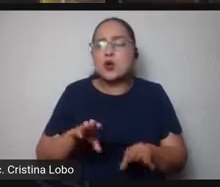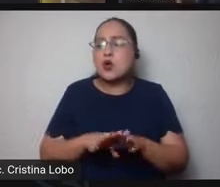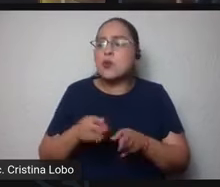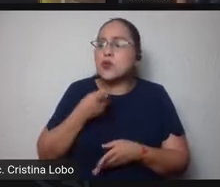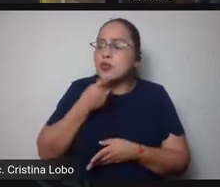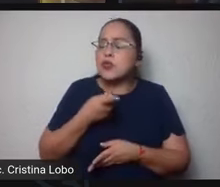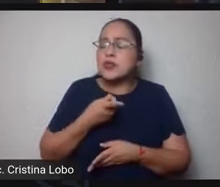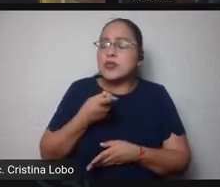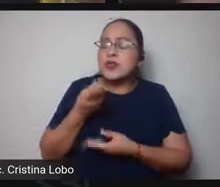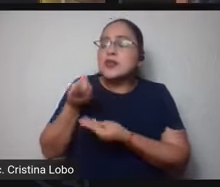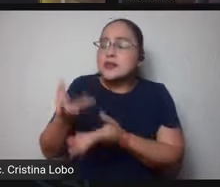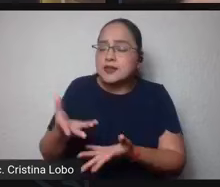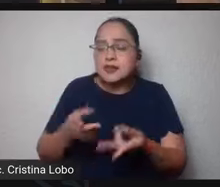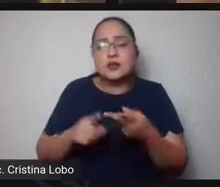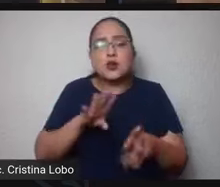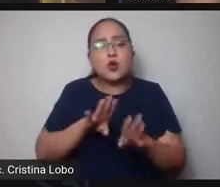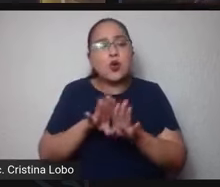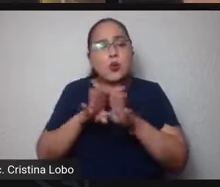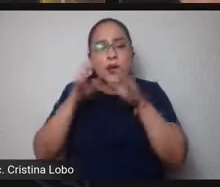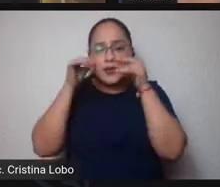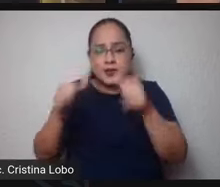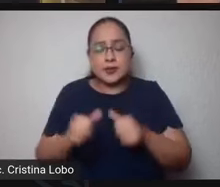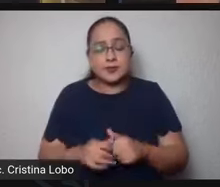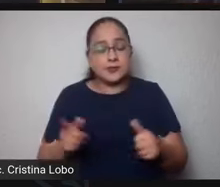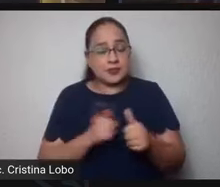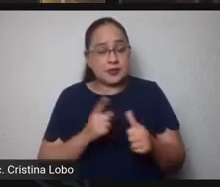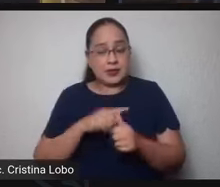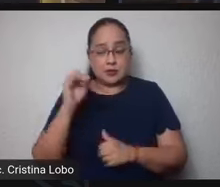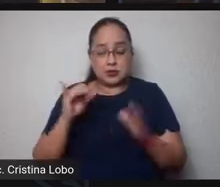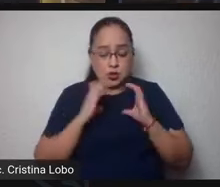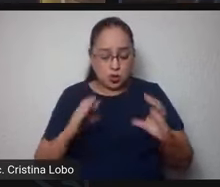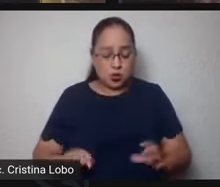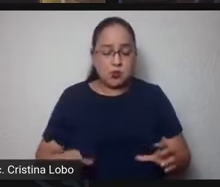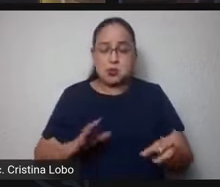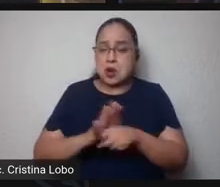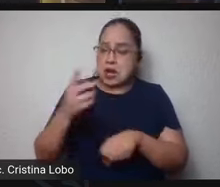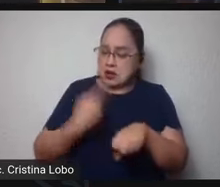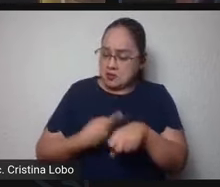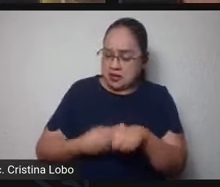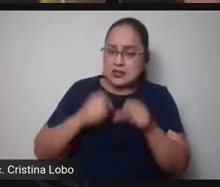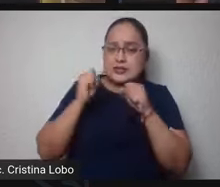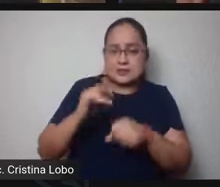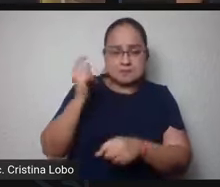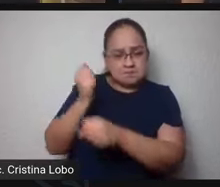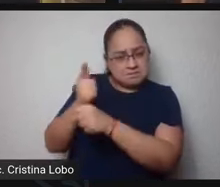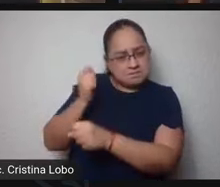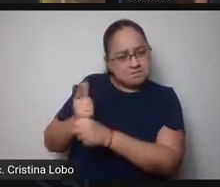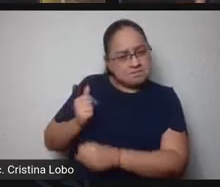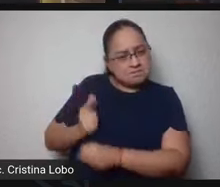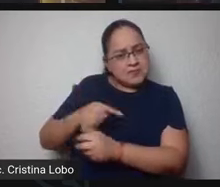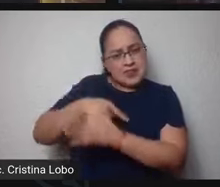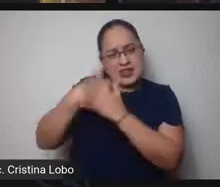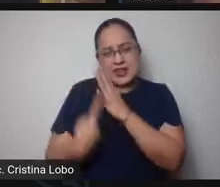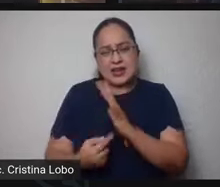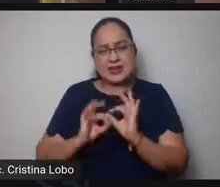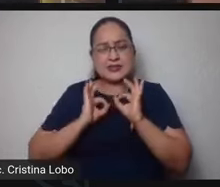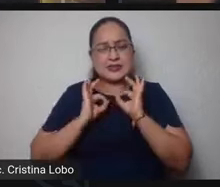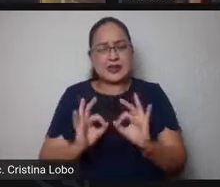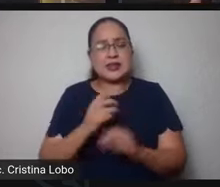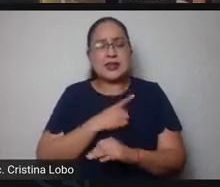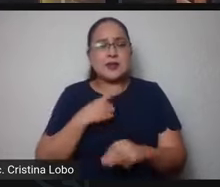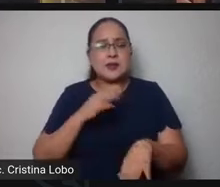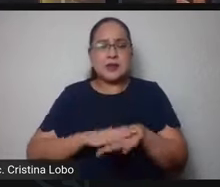atender. Primero, identificar, sí, toda la parte física. Eso es algo que sí tenemos que dejar completamente claro. No